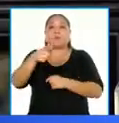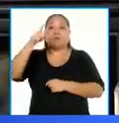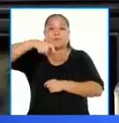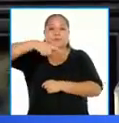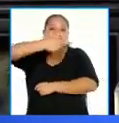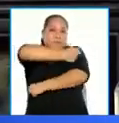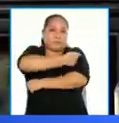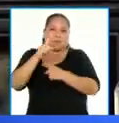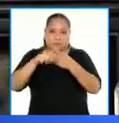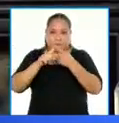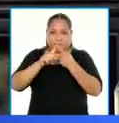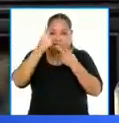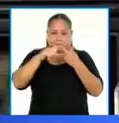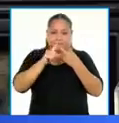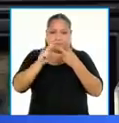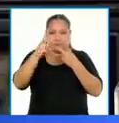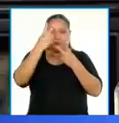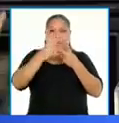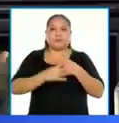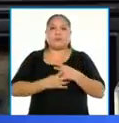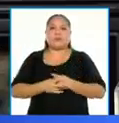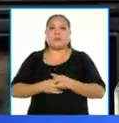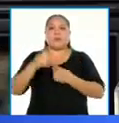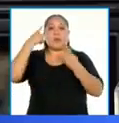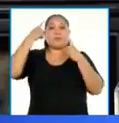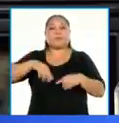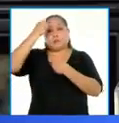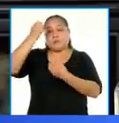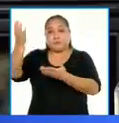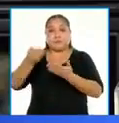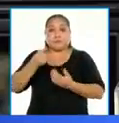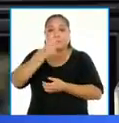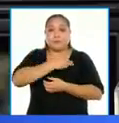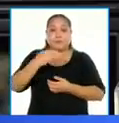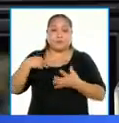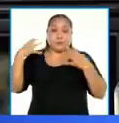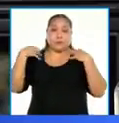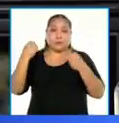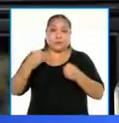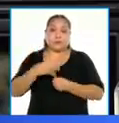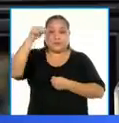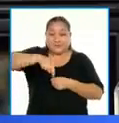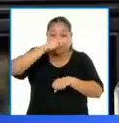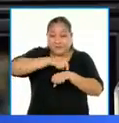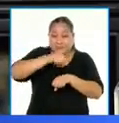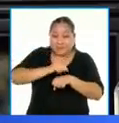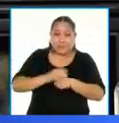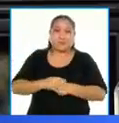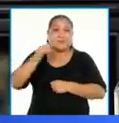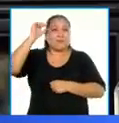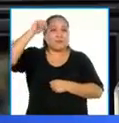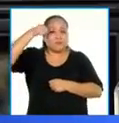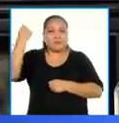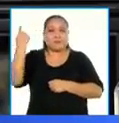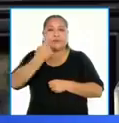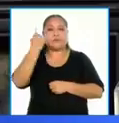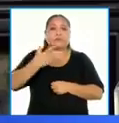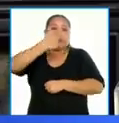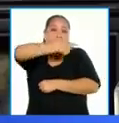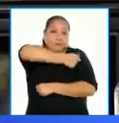vacunas, primero. Segundo, de acuerdo a la información que nos ha dado el Ministerio de Salud, en este momento, acordémonos, solo se